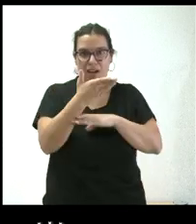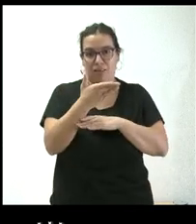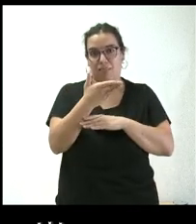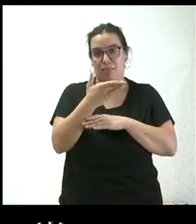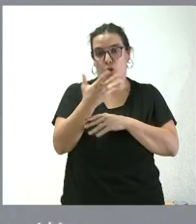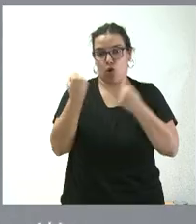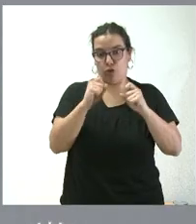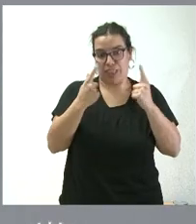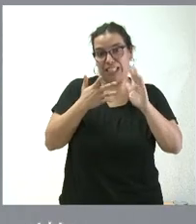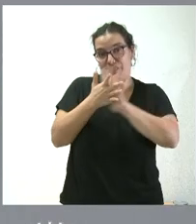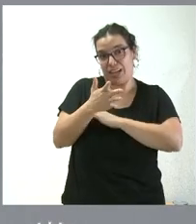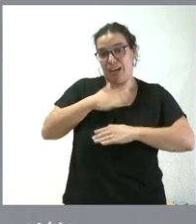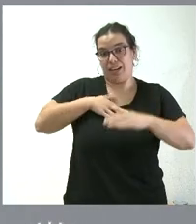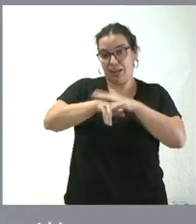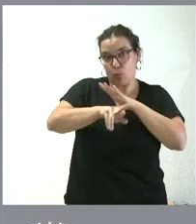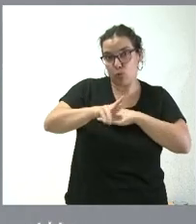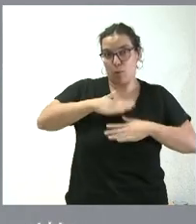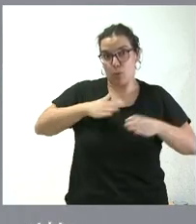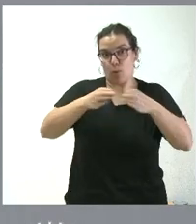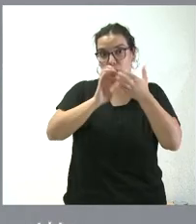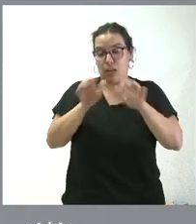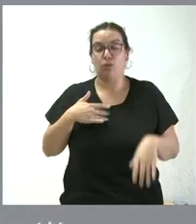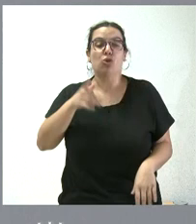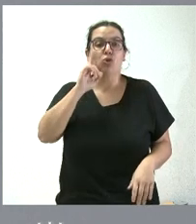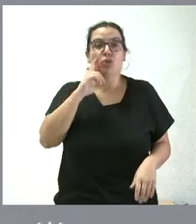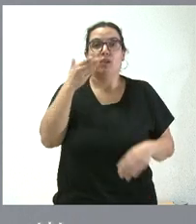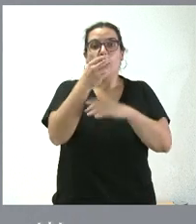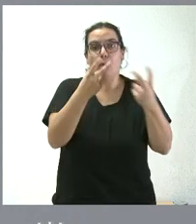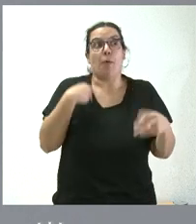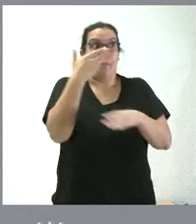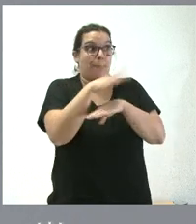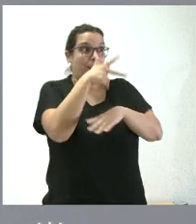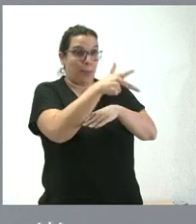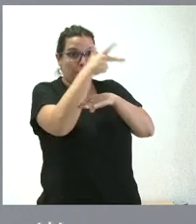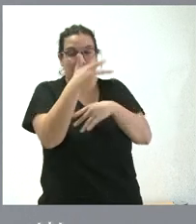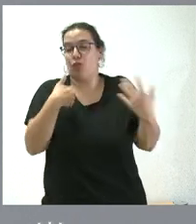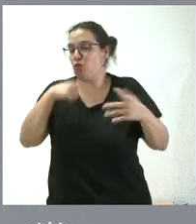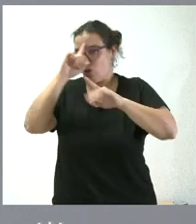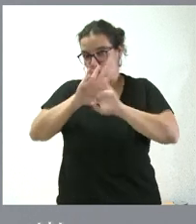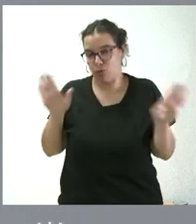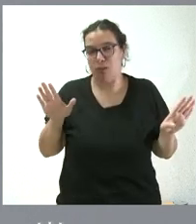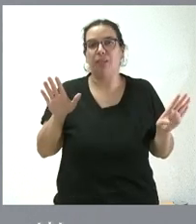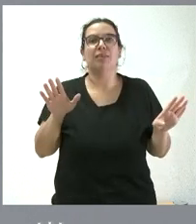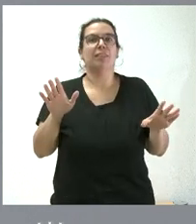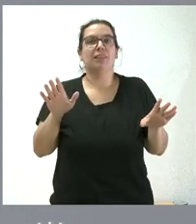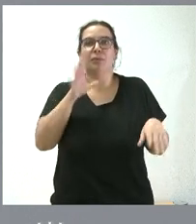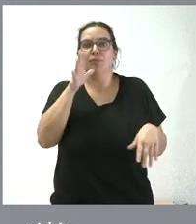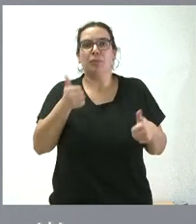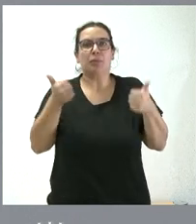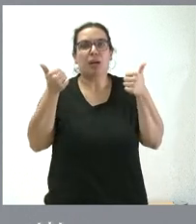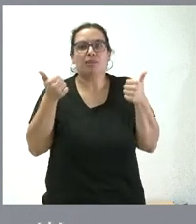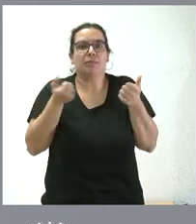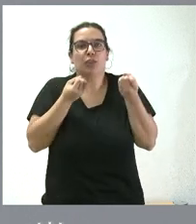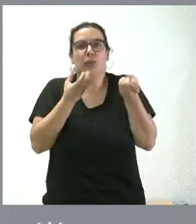No no sé para qué fue ni si hizo más cosas ni conozco su agenda porque tampoco tiene la obligación de contármelo